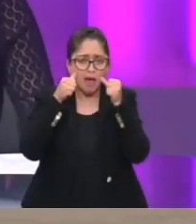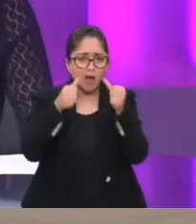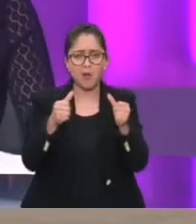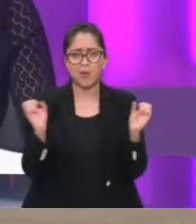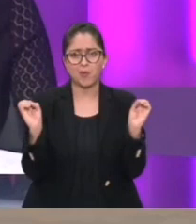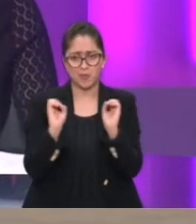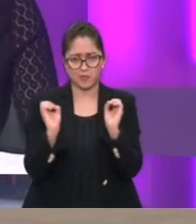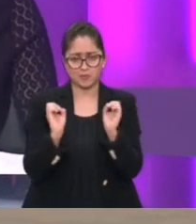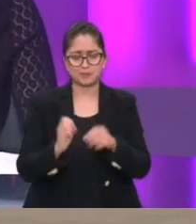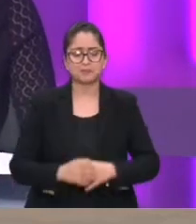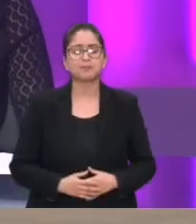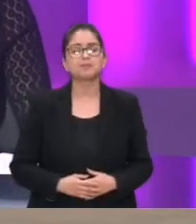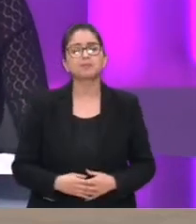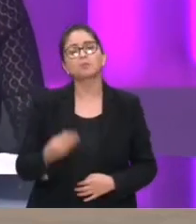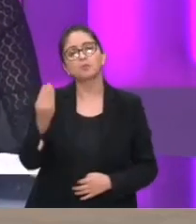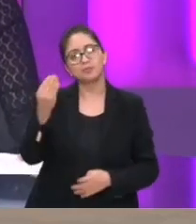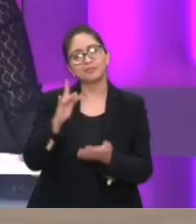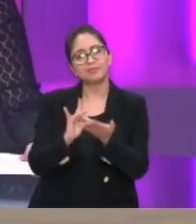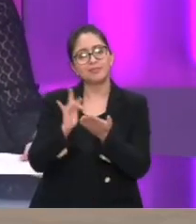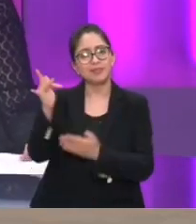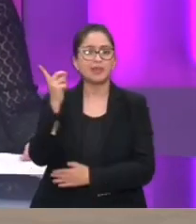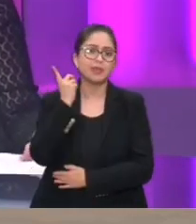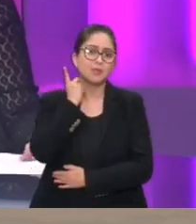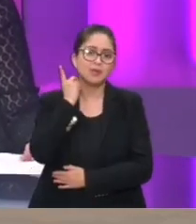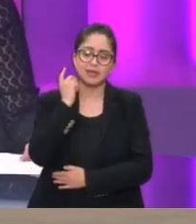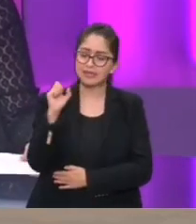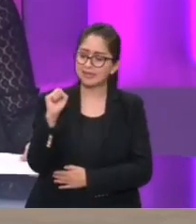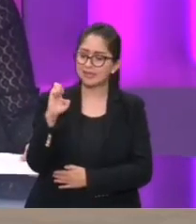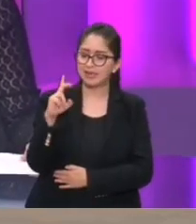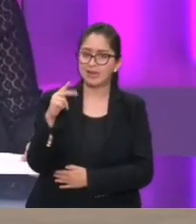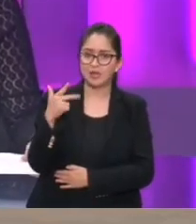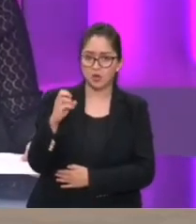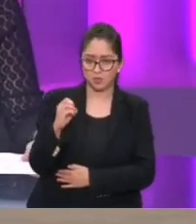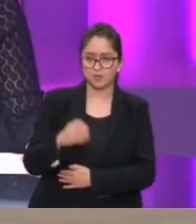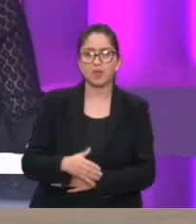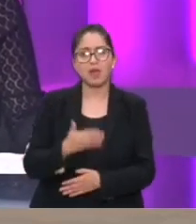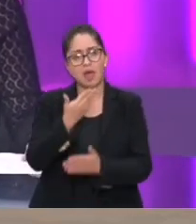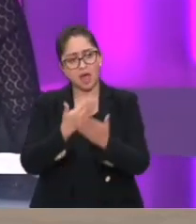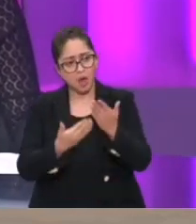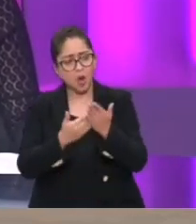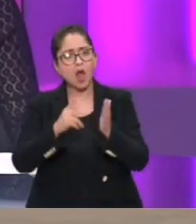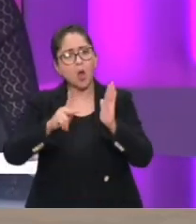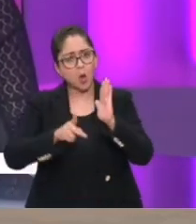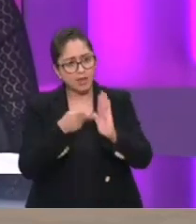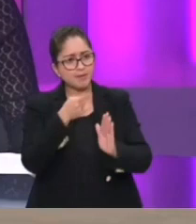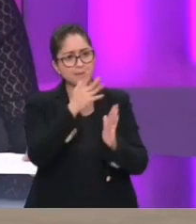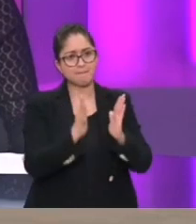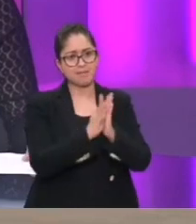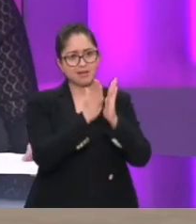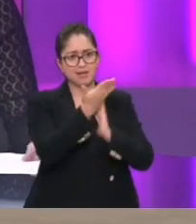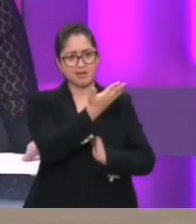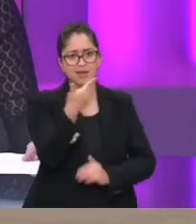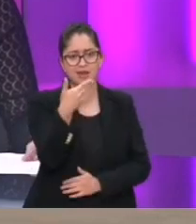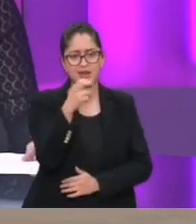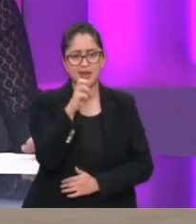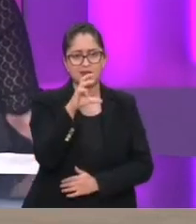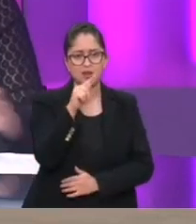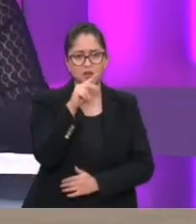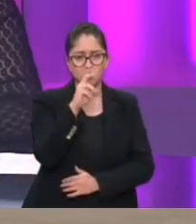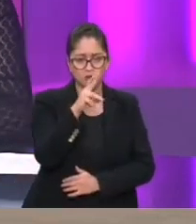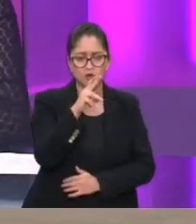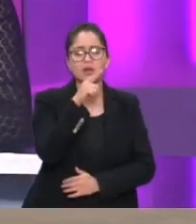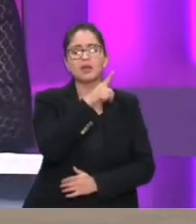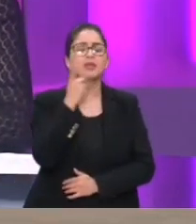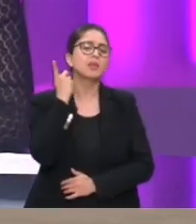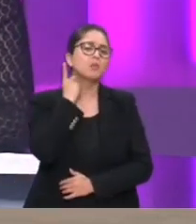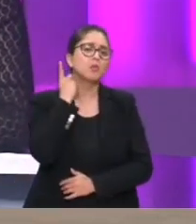a el diputado Sergio Gutiérrez Luna. Tenemos dos réplicas, vamos en orden. Primero, por favor, Héctor Jaime Ramírez Barba, diputado del